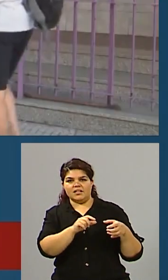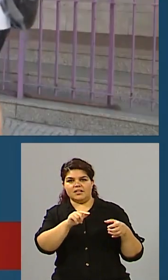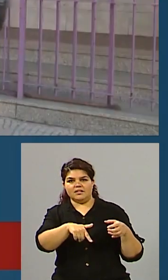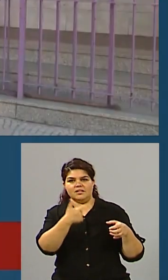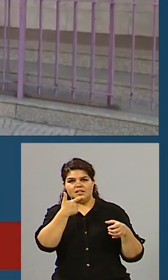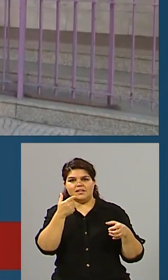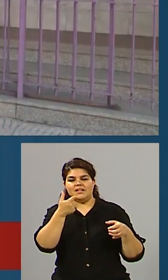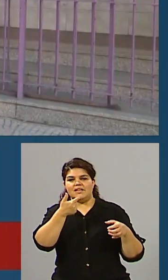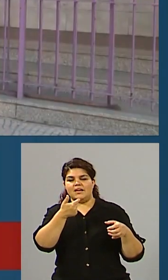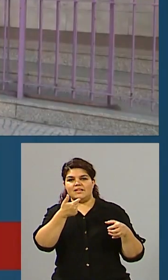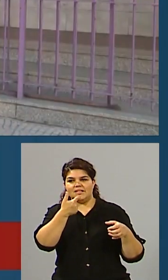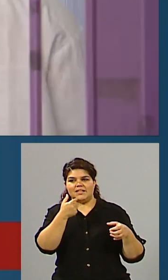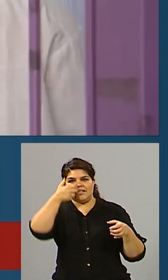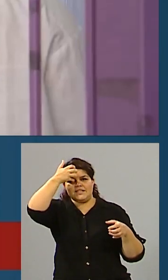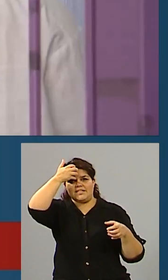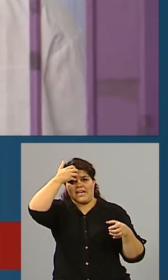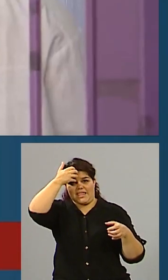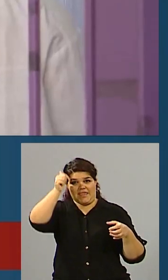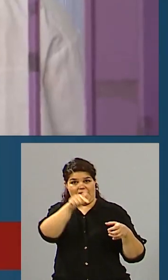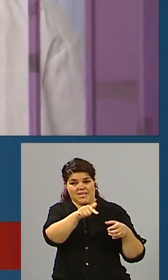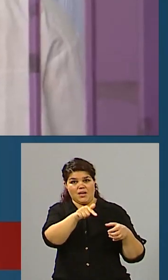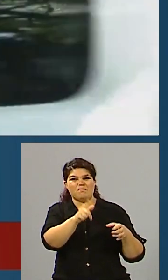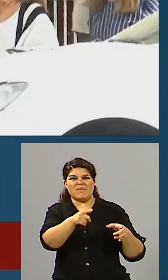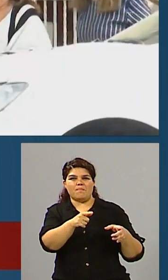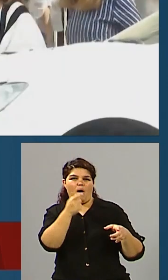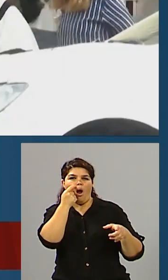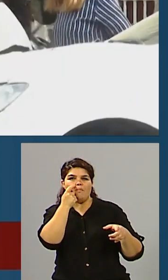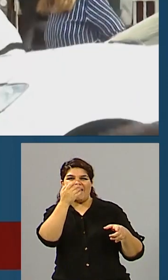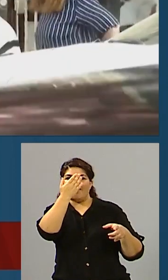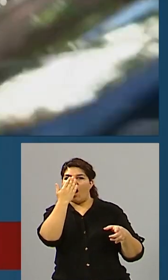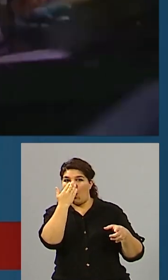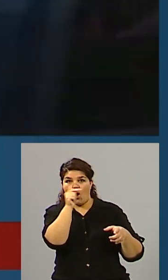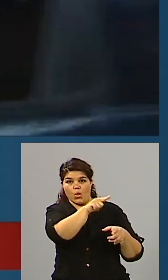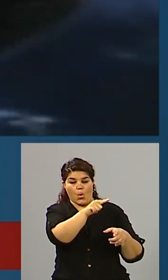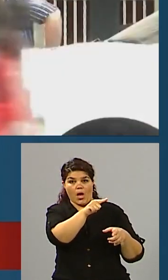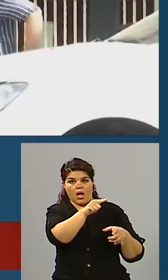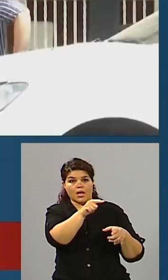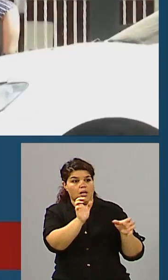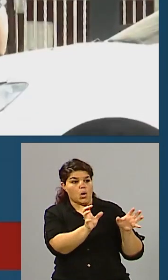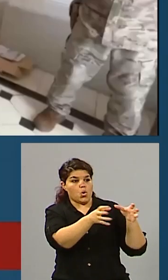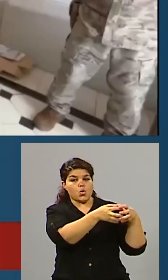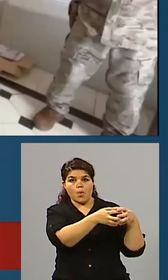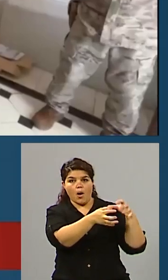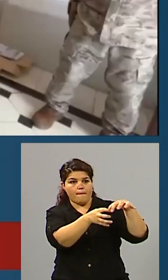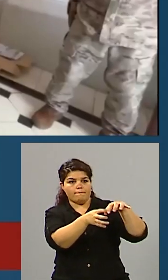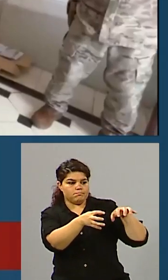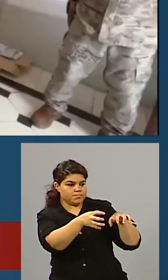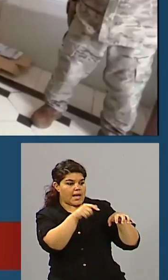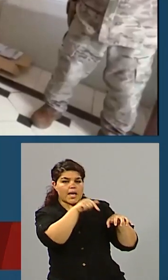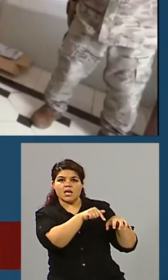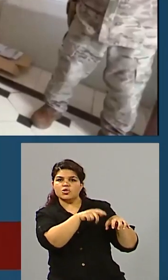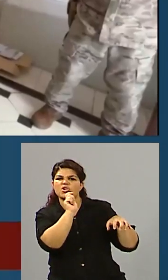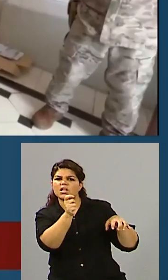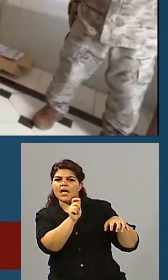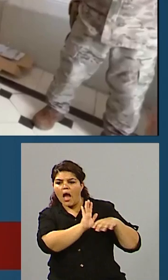estado junto con Schiaretti en estas últimas elecciones y que también le van a dar su apoyo a Milei, lo cual